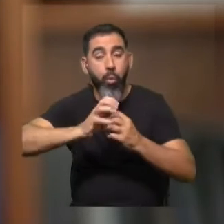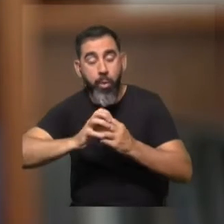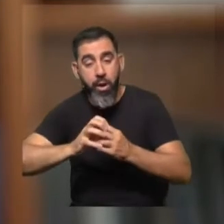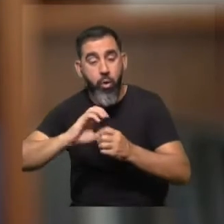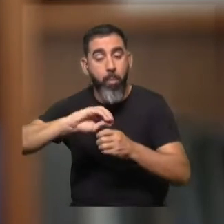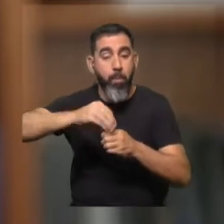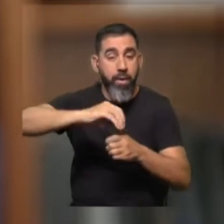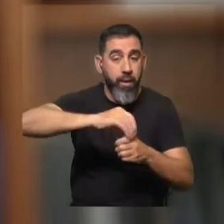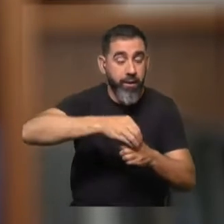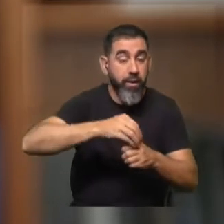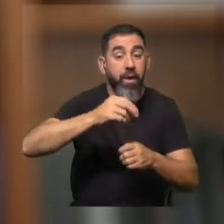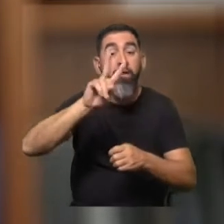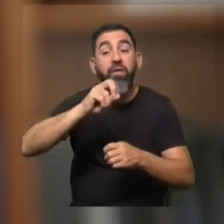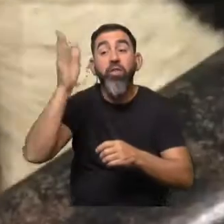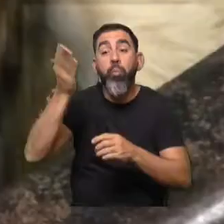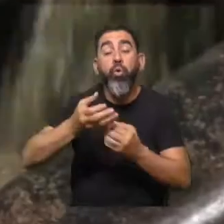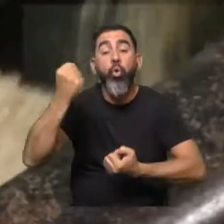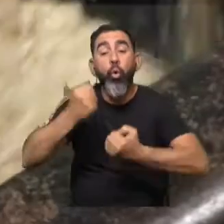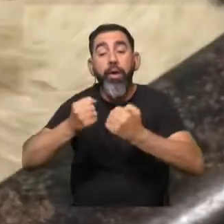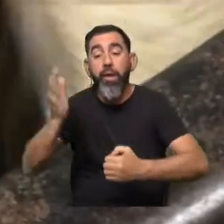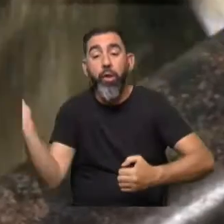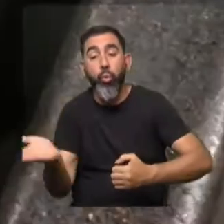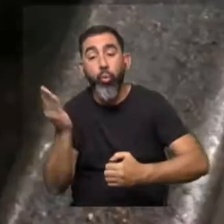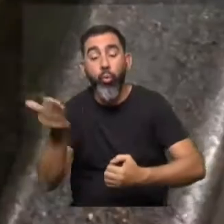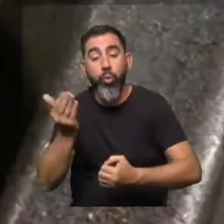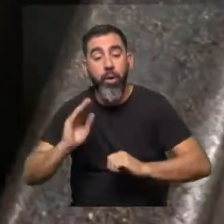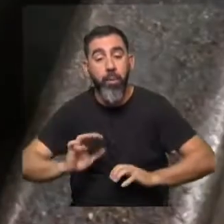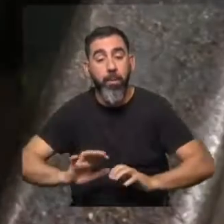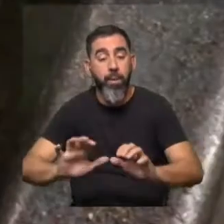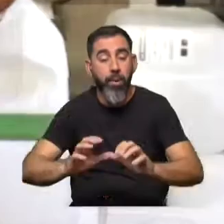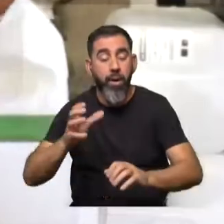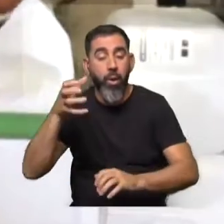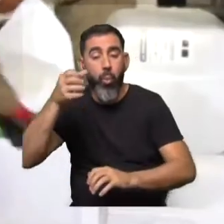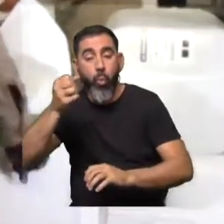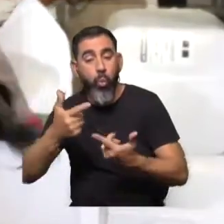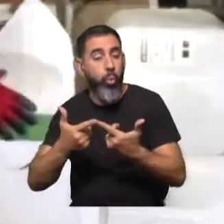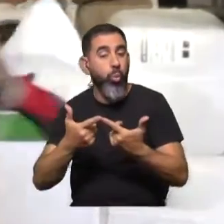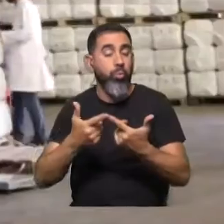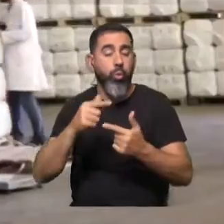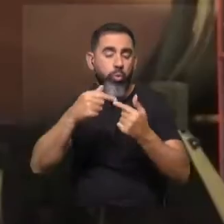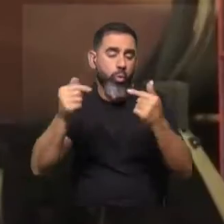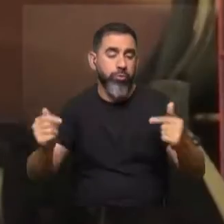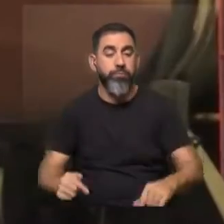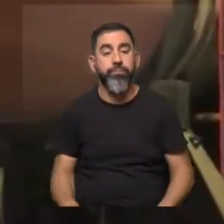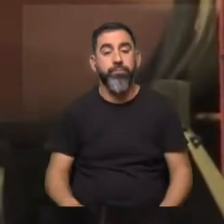de esa cantidad se destina a la industria para elaboran concentrados de jugo y otros